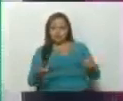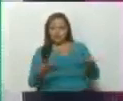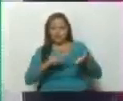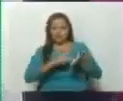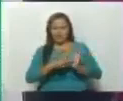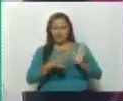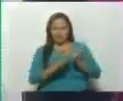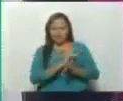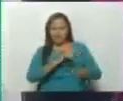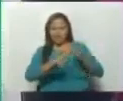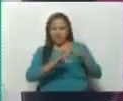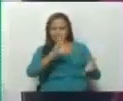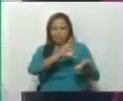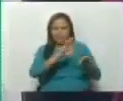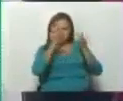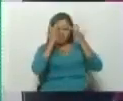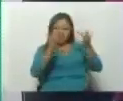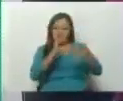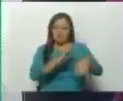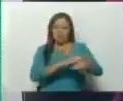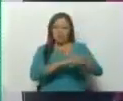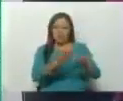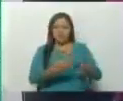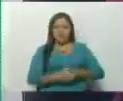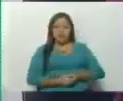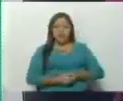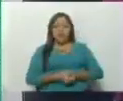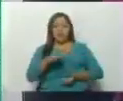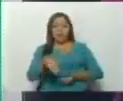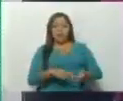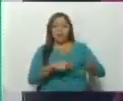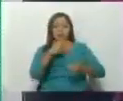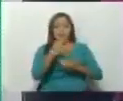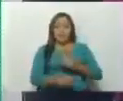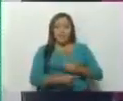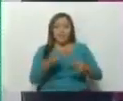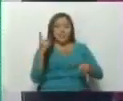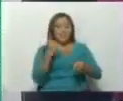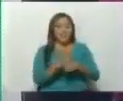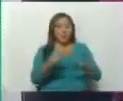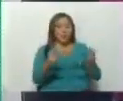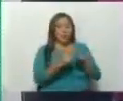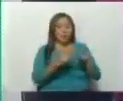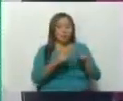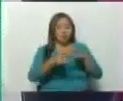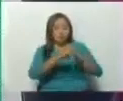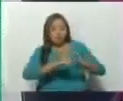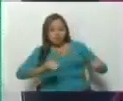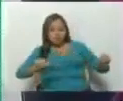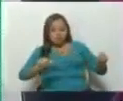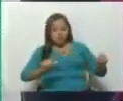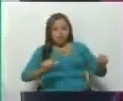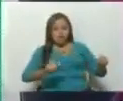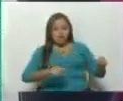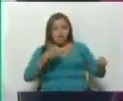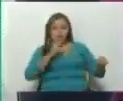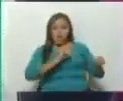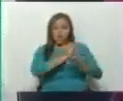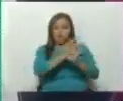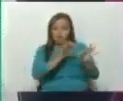inteligentes, y precisamente lo es, ¿no? Para poder planificar hay que conocer el territorio, hay que tener instrumentos, bueno, para